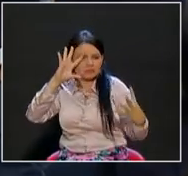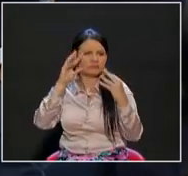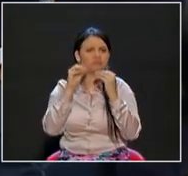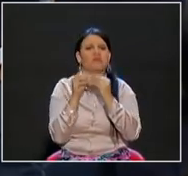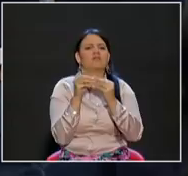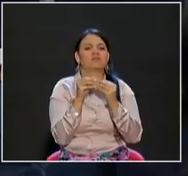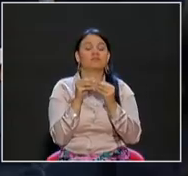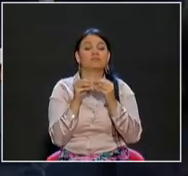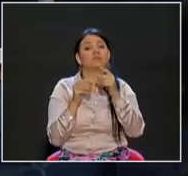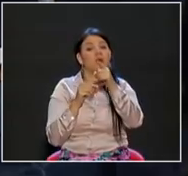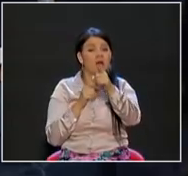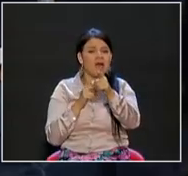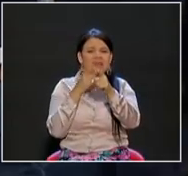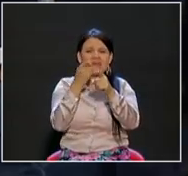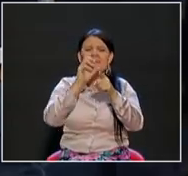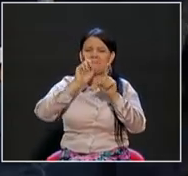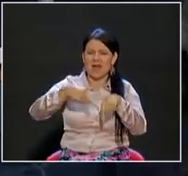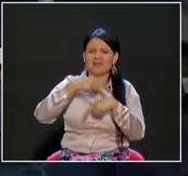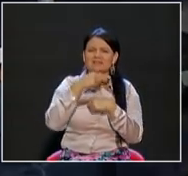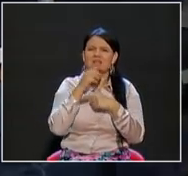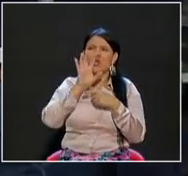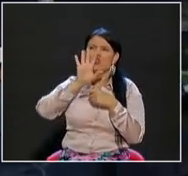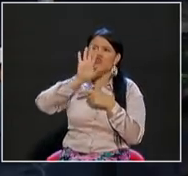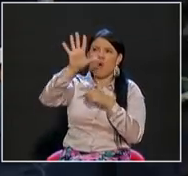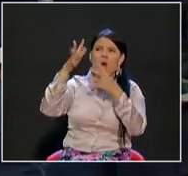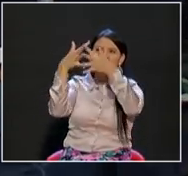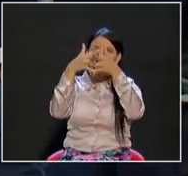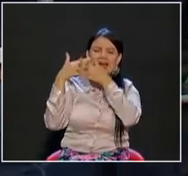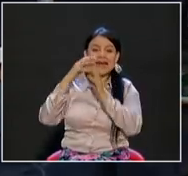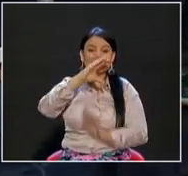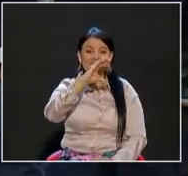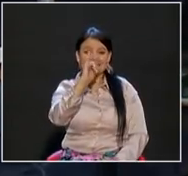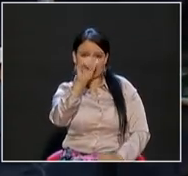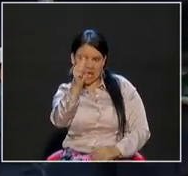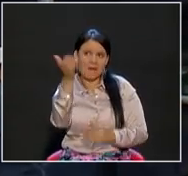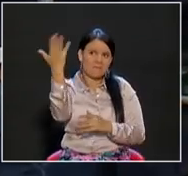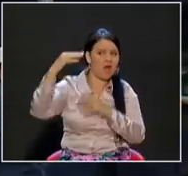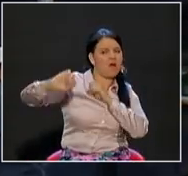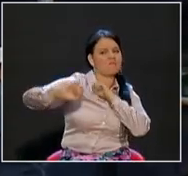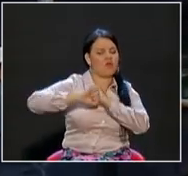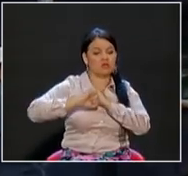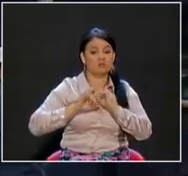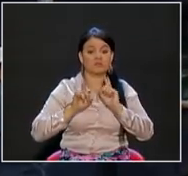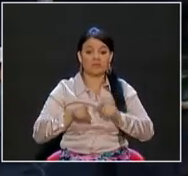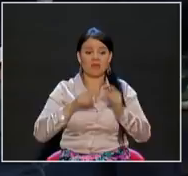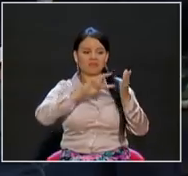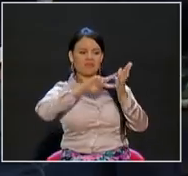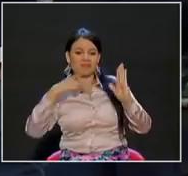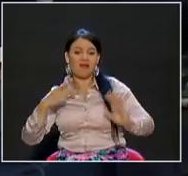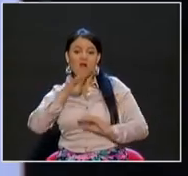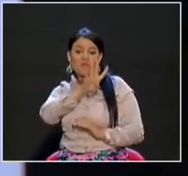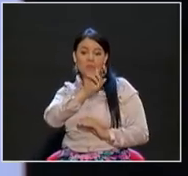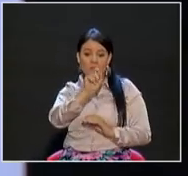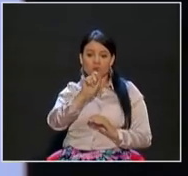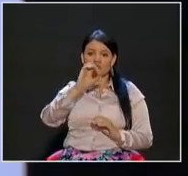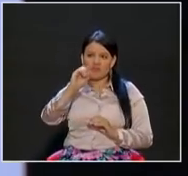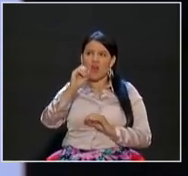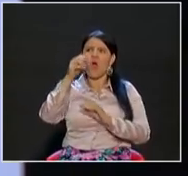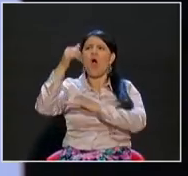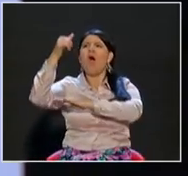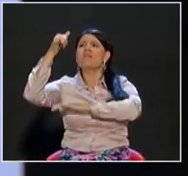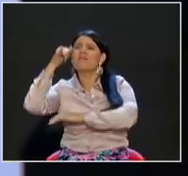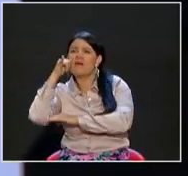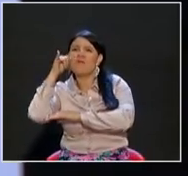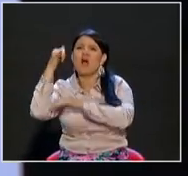la presencia de las sillas en todo el territorio cuarto tecnología 4.0 cámaras en el territorio quinto